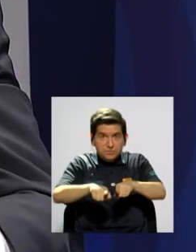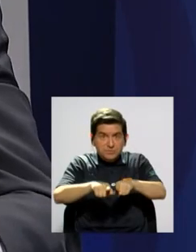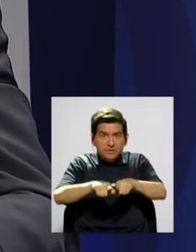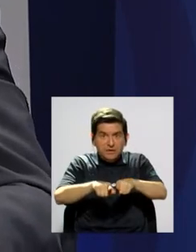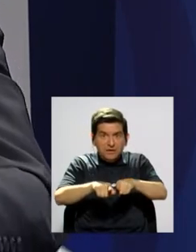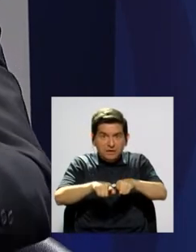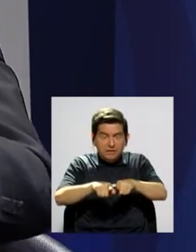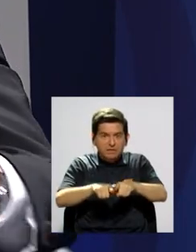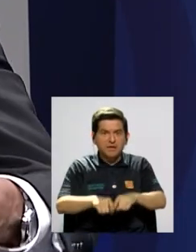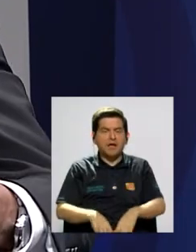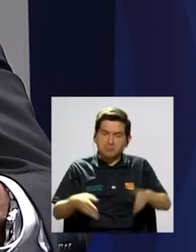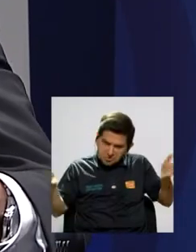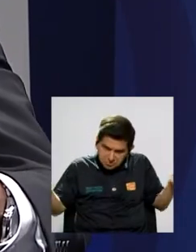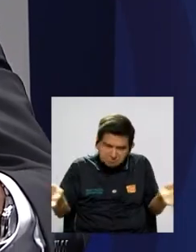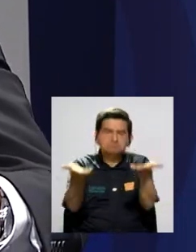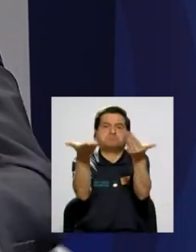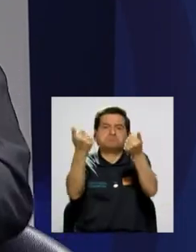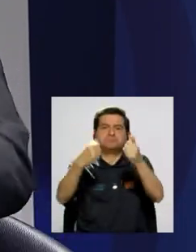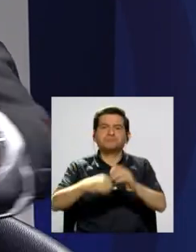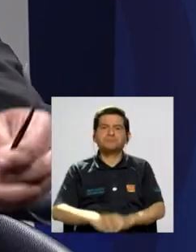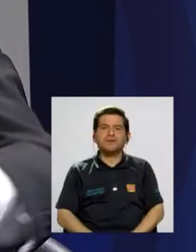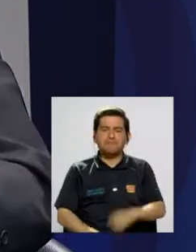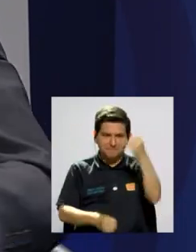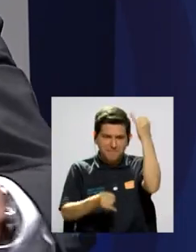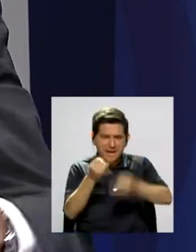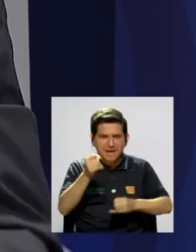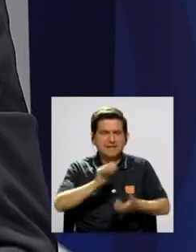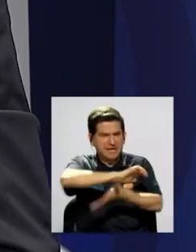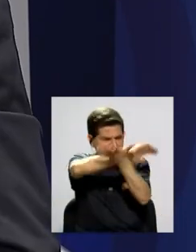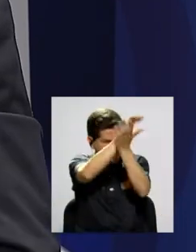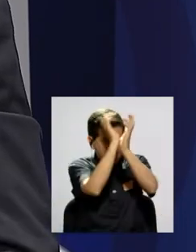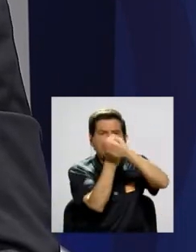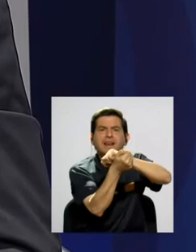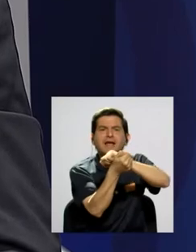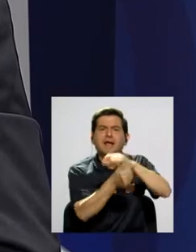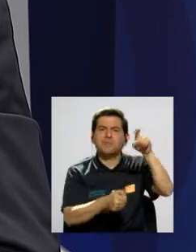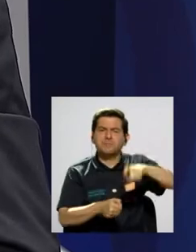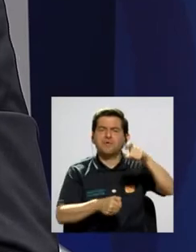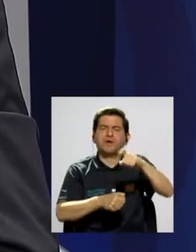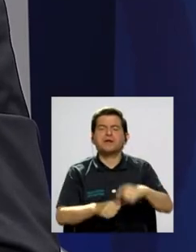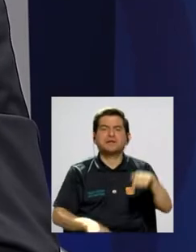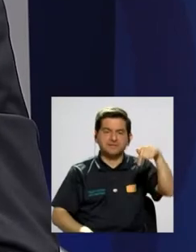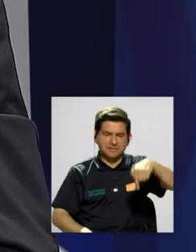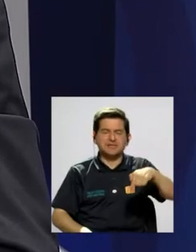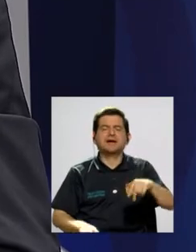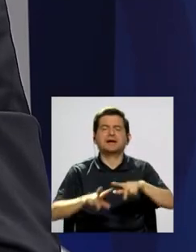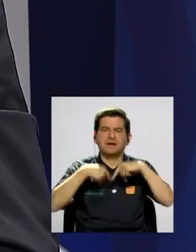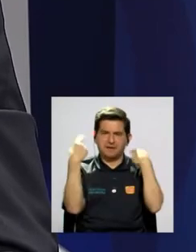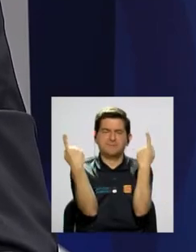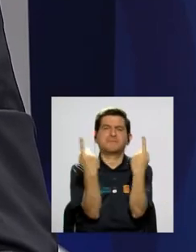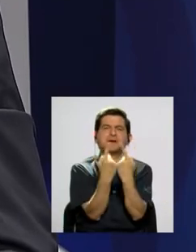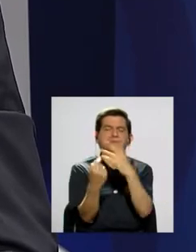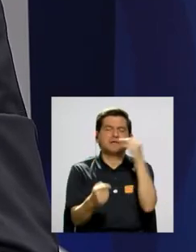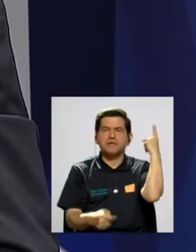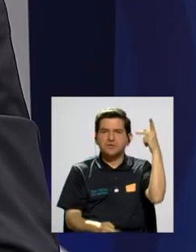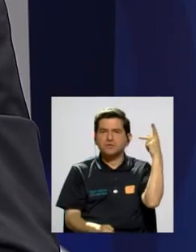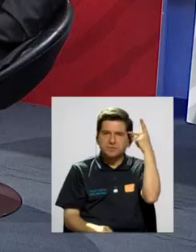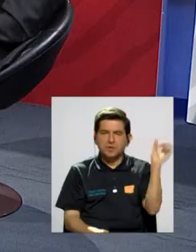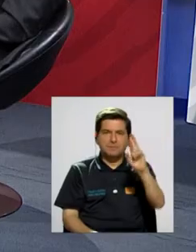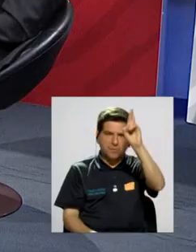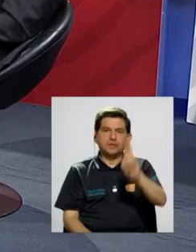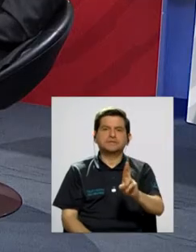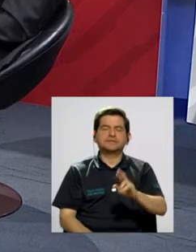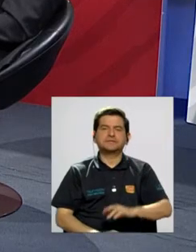bien hay que empujarlo para que termine de transformarse lo que necesita ser transformado dentro de los partidos y en la política